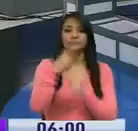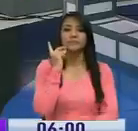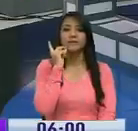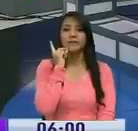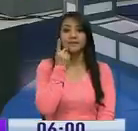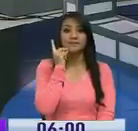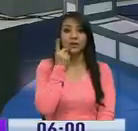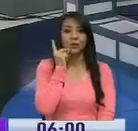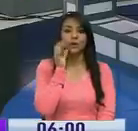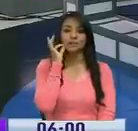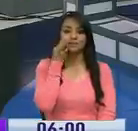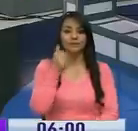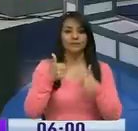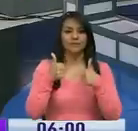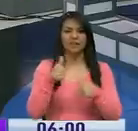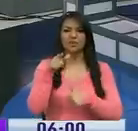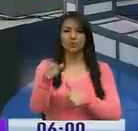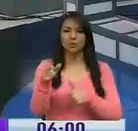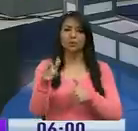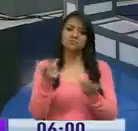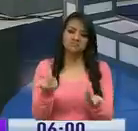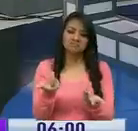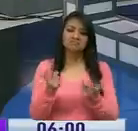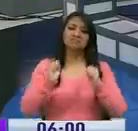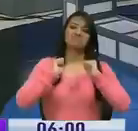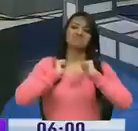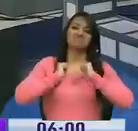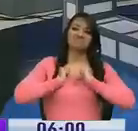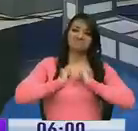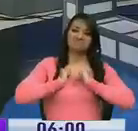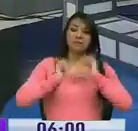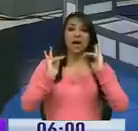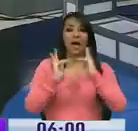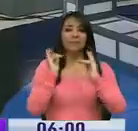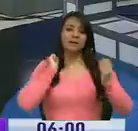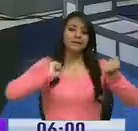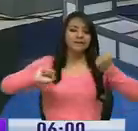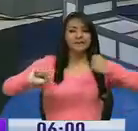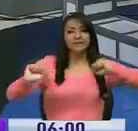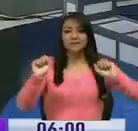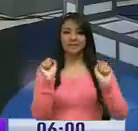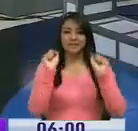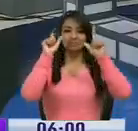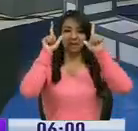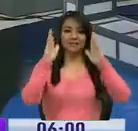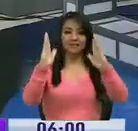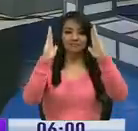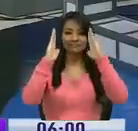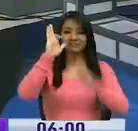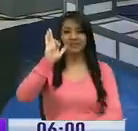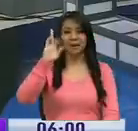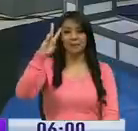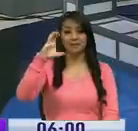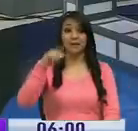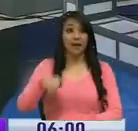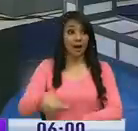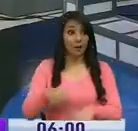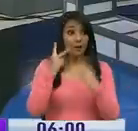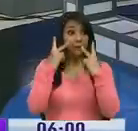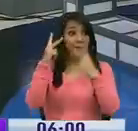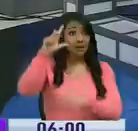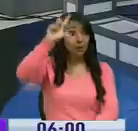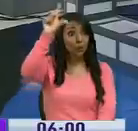a desperezarse los que tienen la dicha de estar en la cama encendido está la señal de tvc la luna hoy día vio la luna